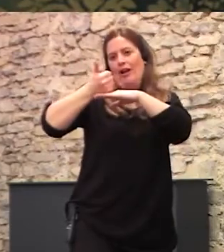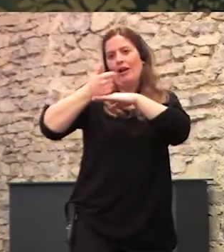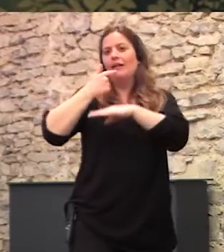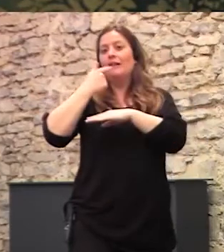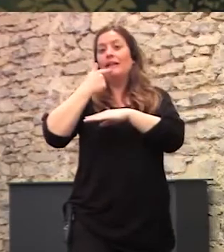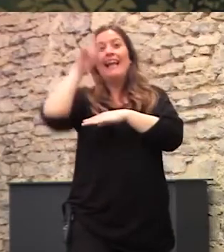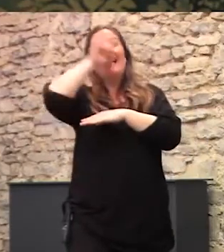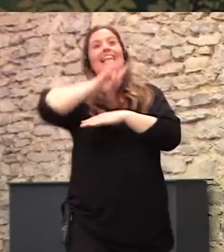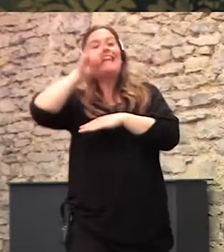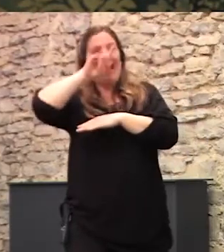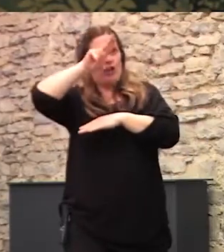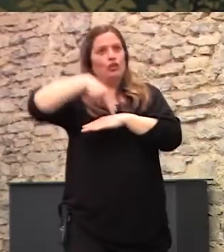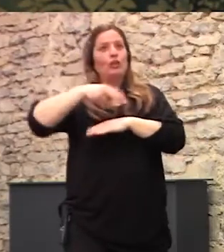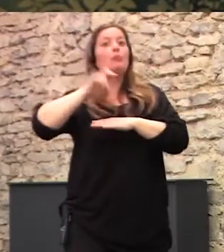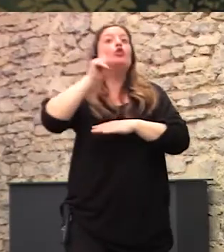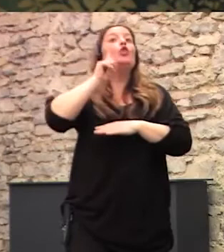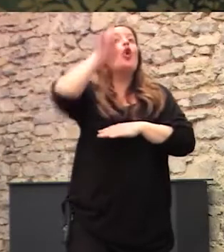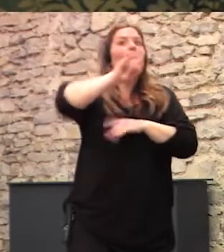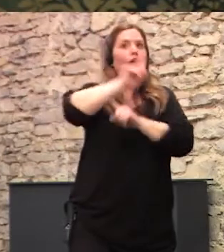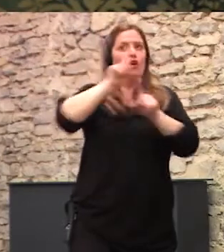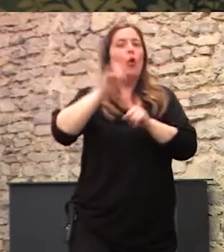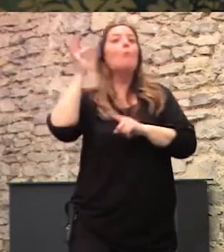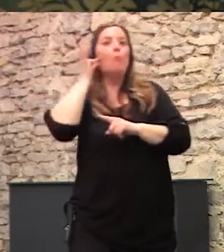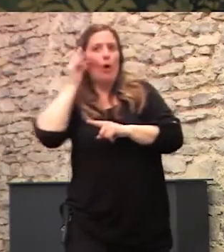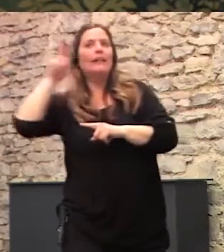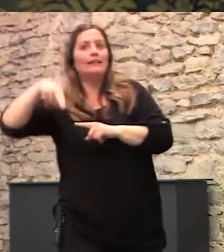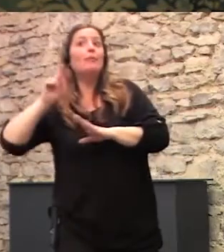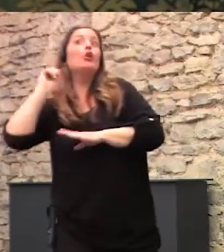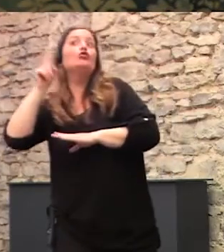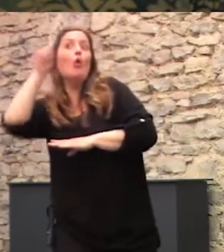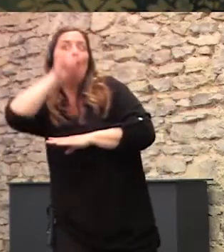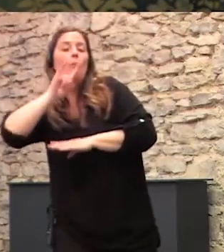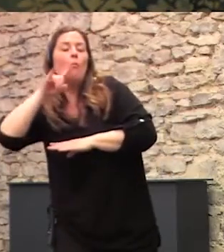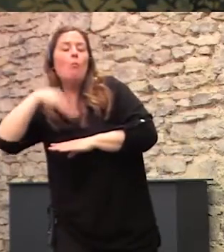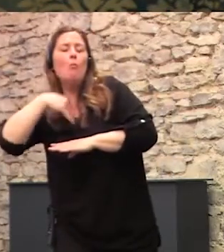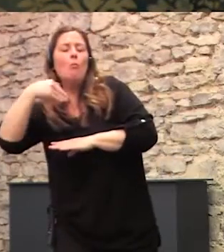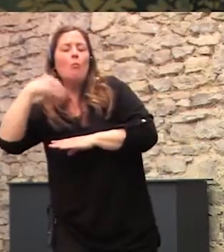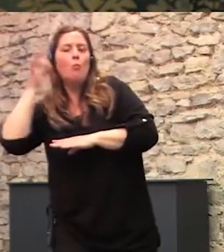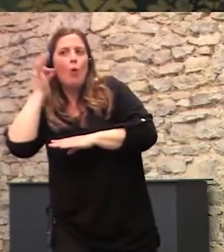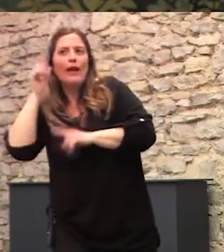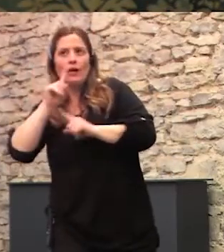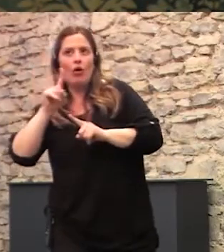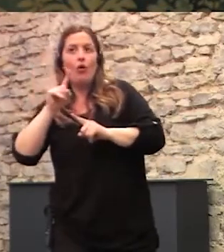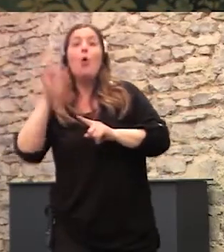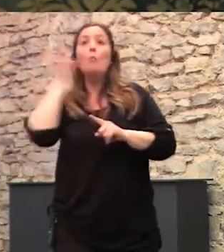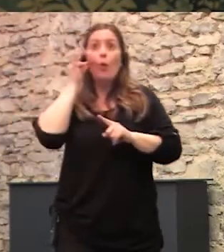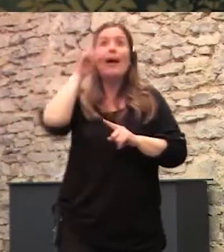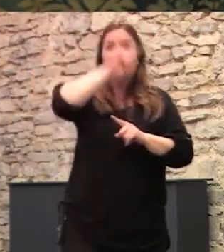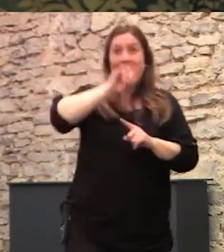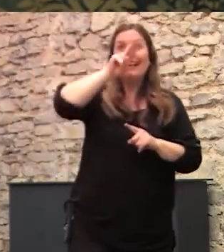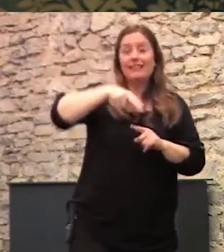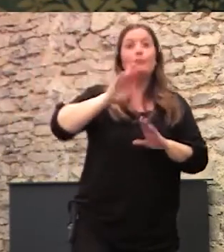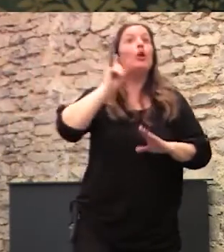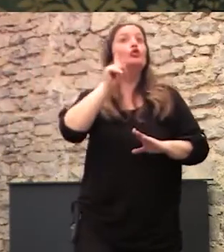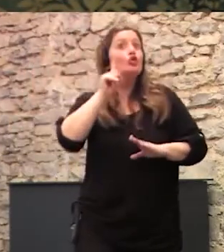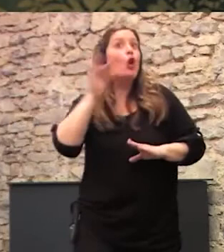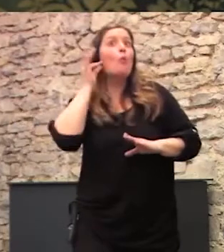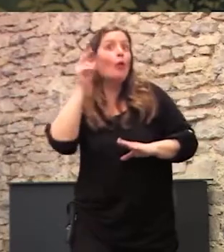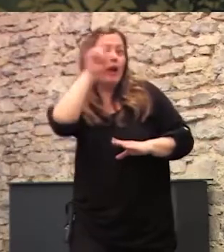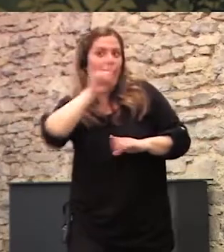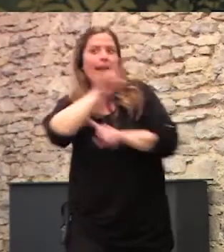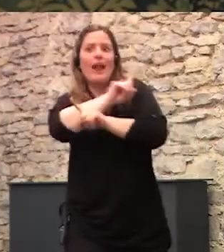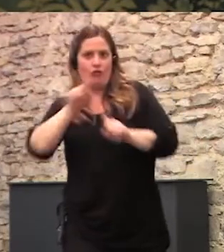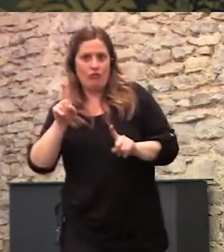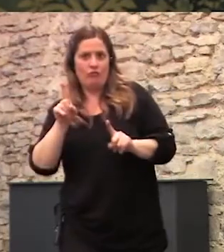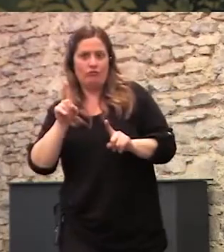solamente negro. Ser mujer sin ser solamente mujer. Ser mujer negra sin ser solamente mujer negra.